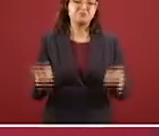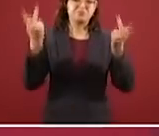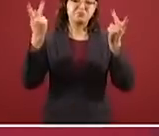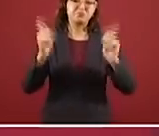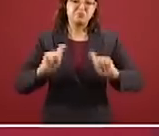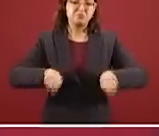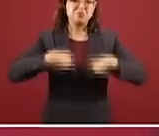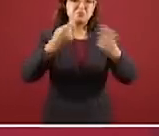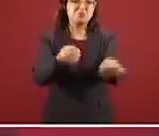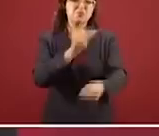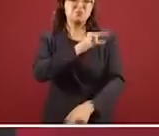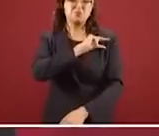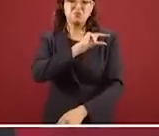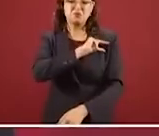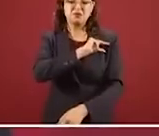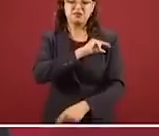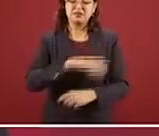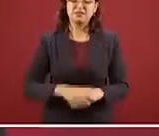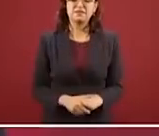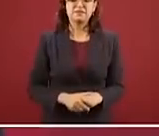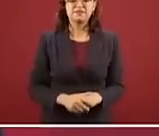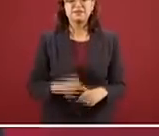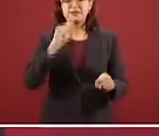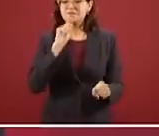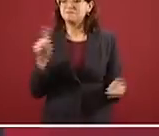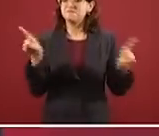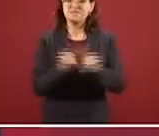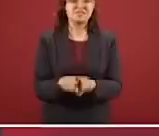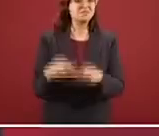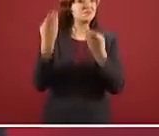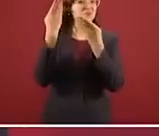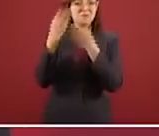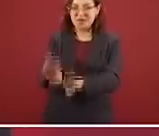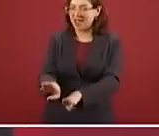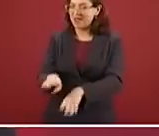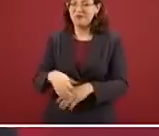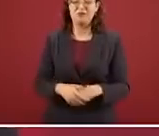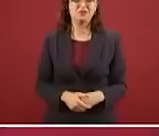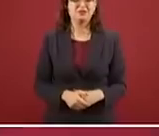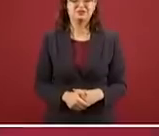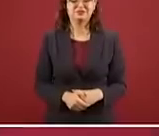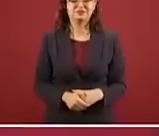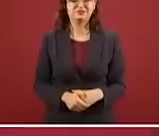¿Cómo se entregaron todos los bancos?